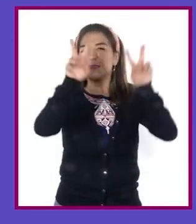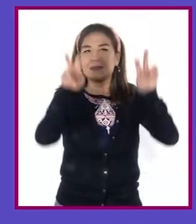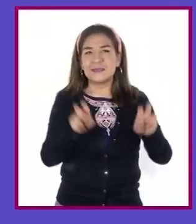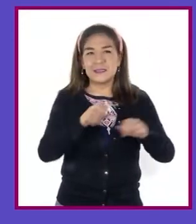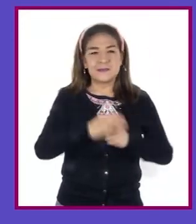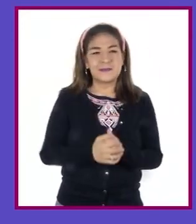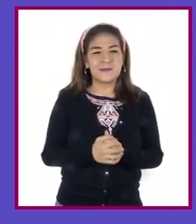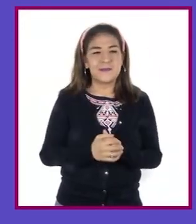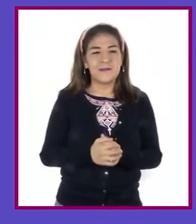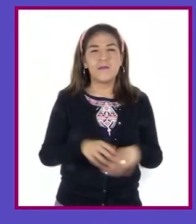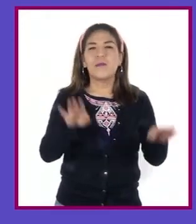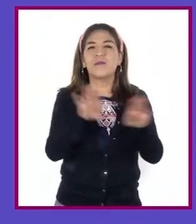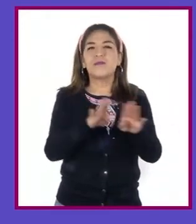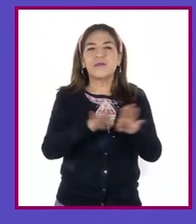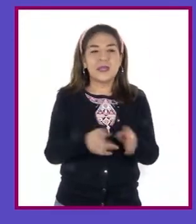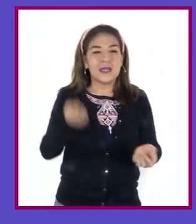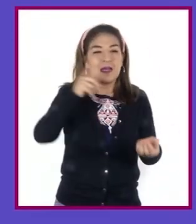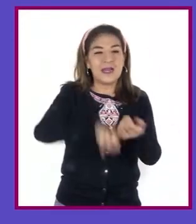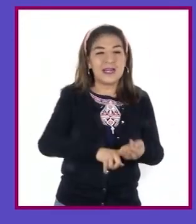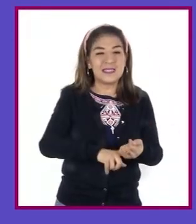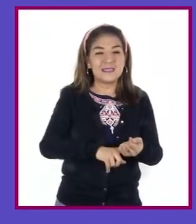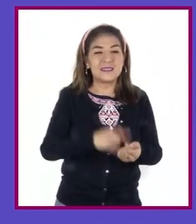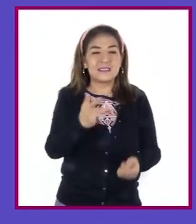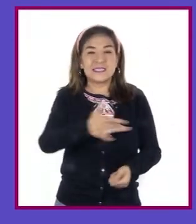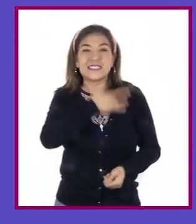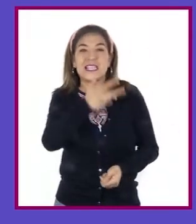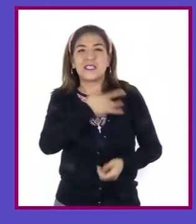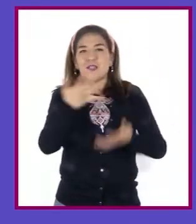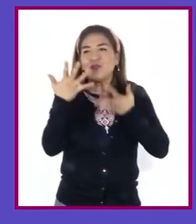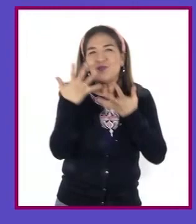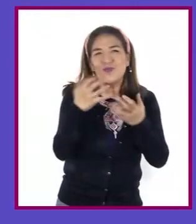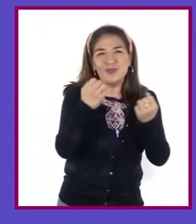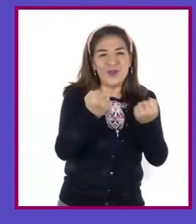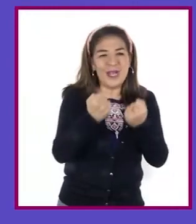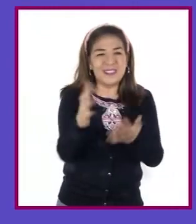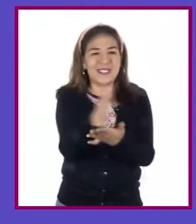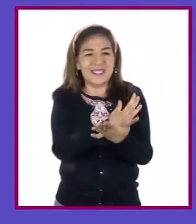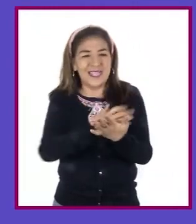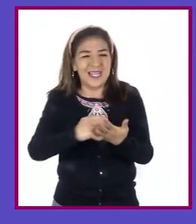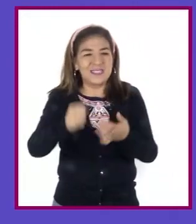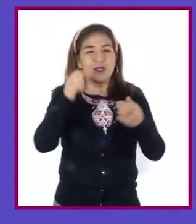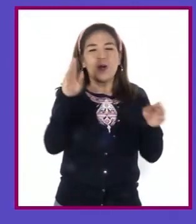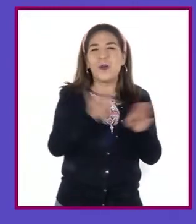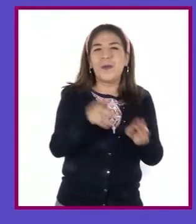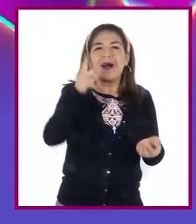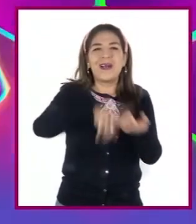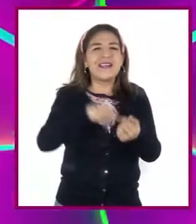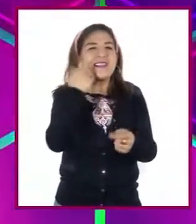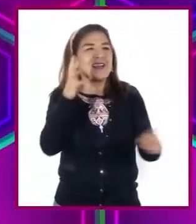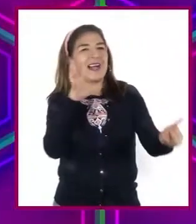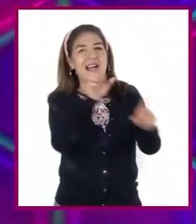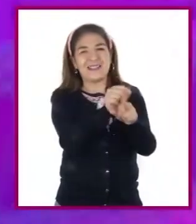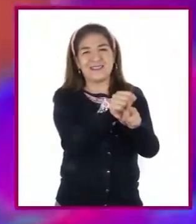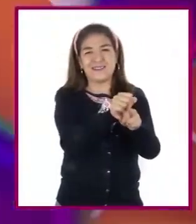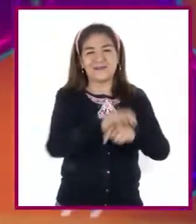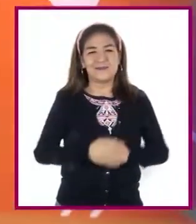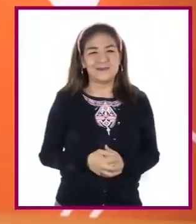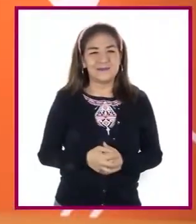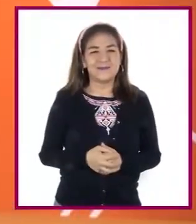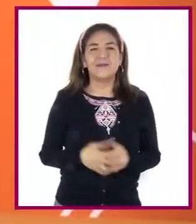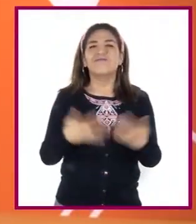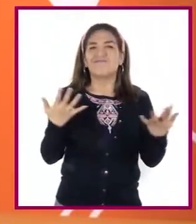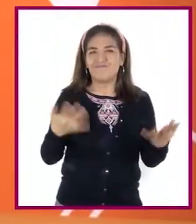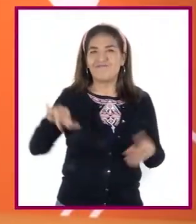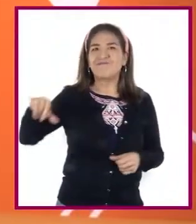que viene del verbo acesar, cuya segunda acepción es sentir anhelo, deseo vehemente o codicia de algo. Qué